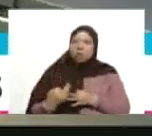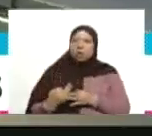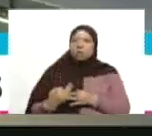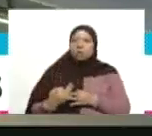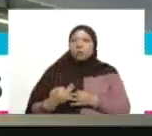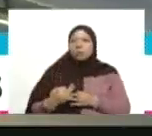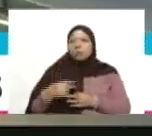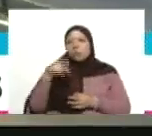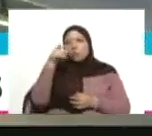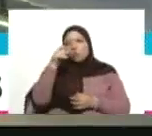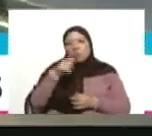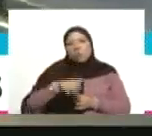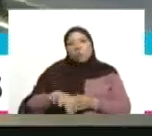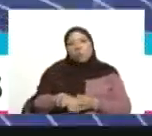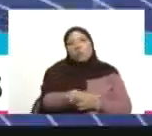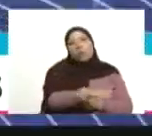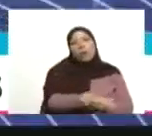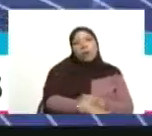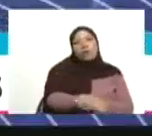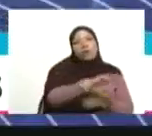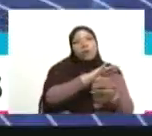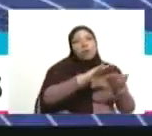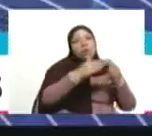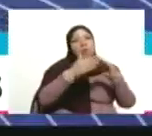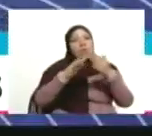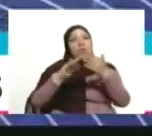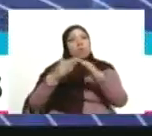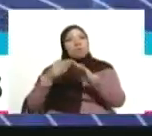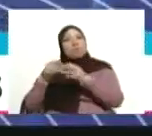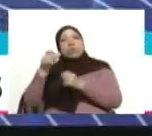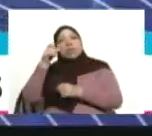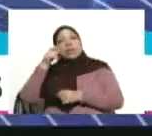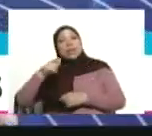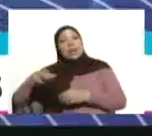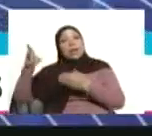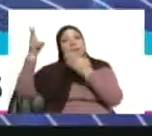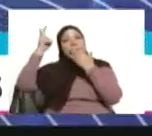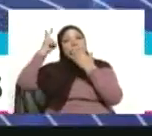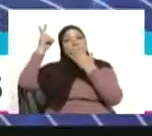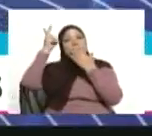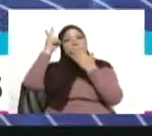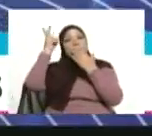los pueblos y comunidades indígenas, aquellos que eran